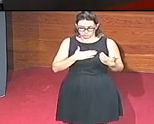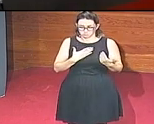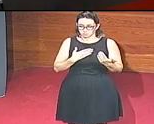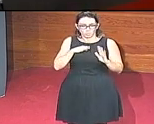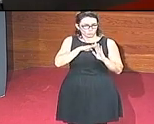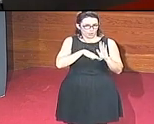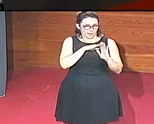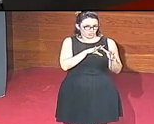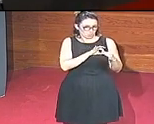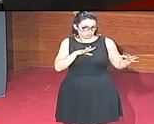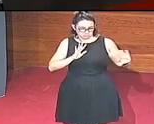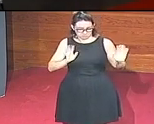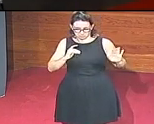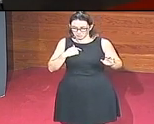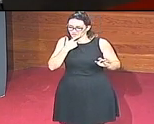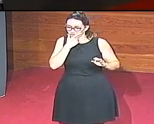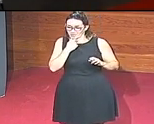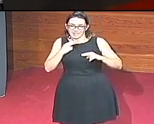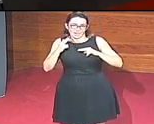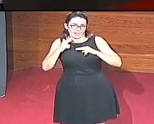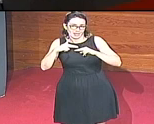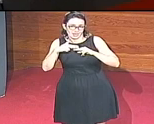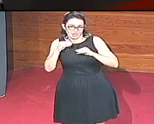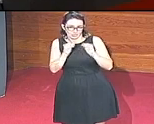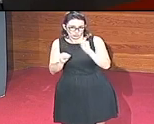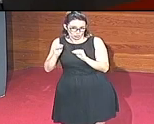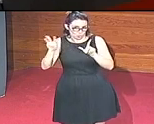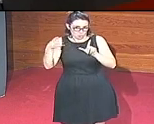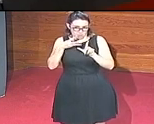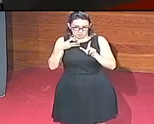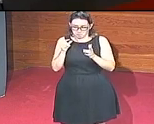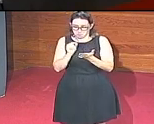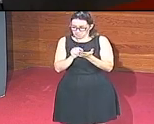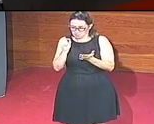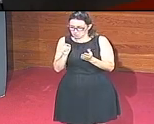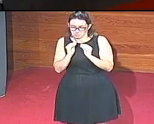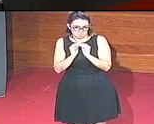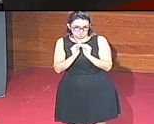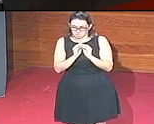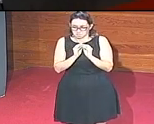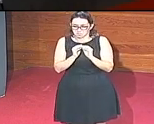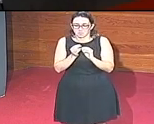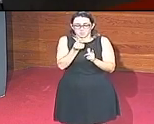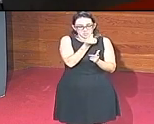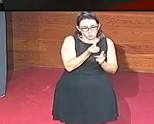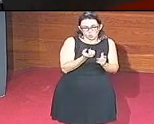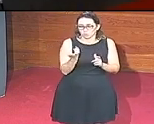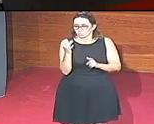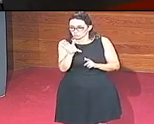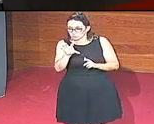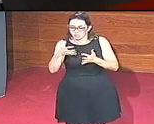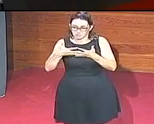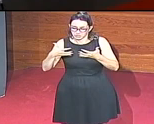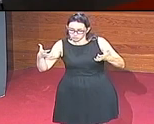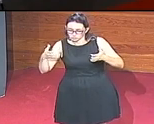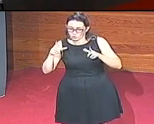simplemente utilizando el editor web el editor web que tenemos simplemente vas poniendo los dibujos o los textos las